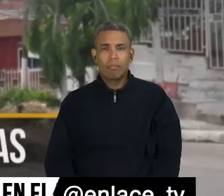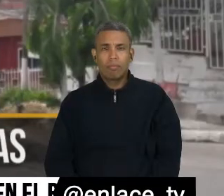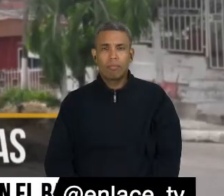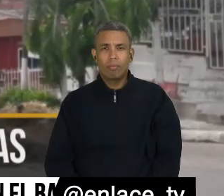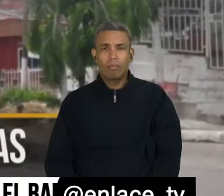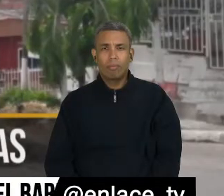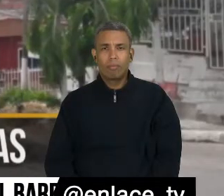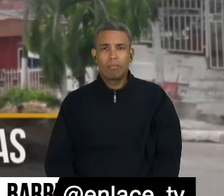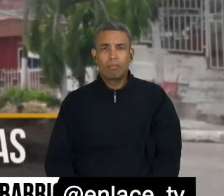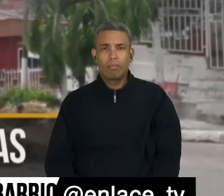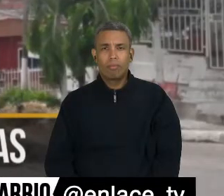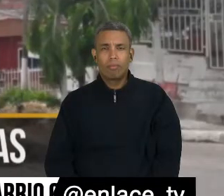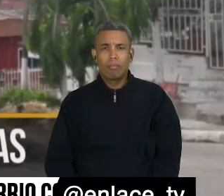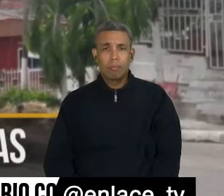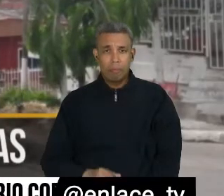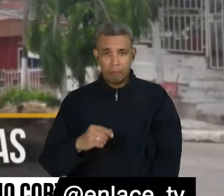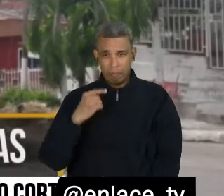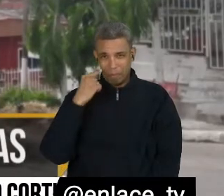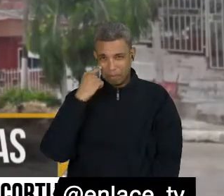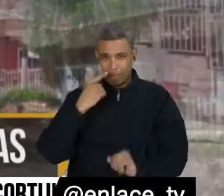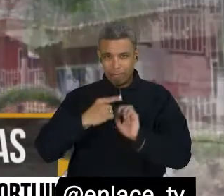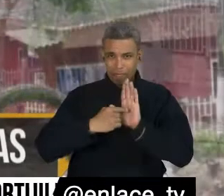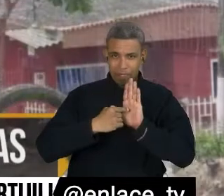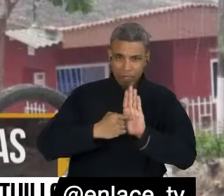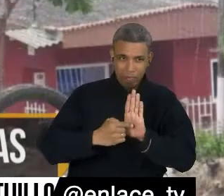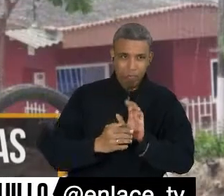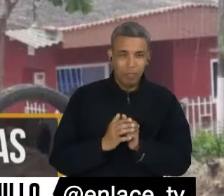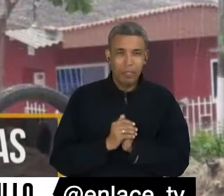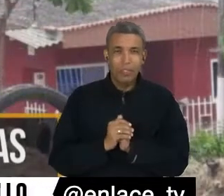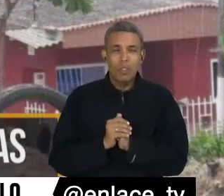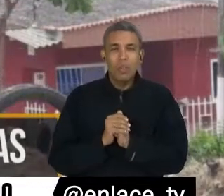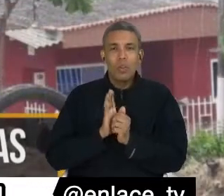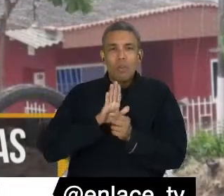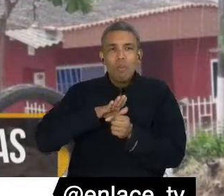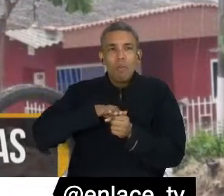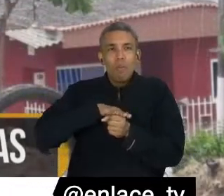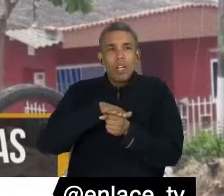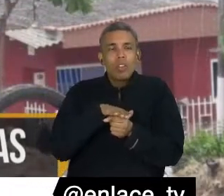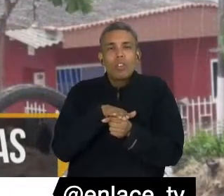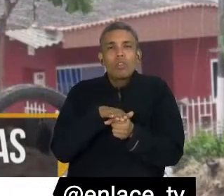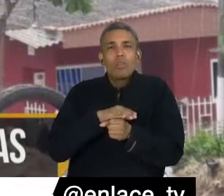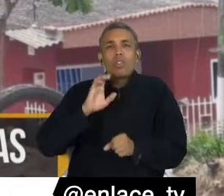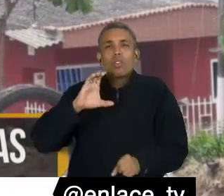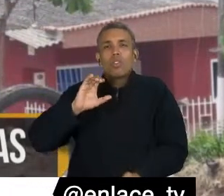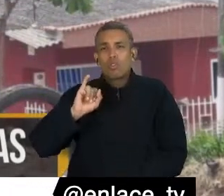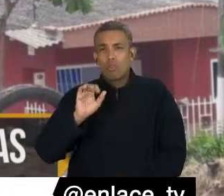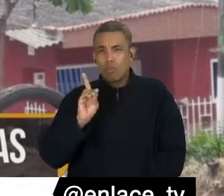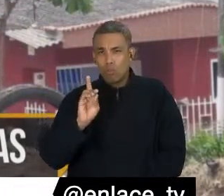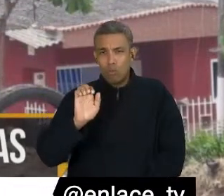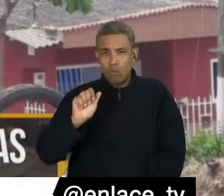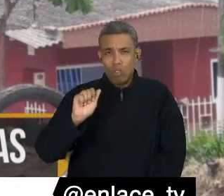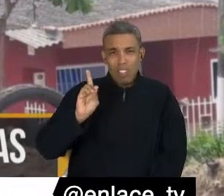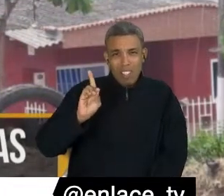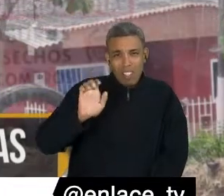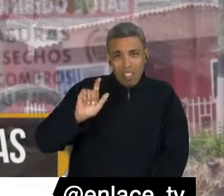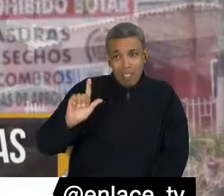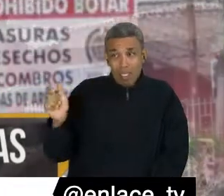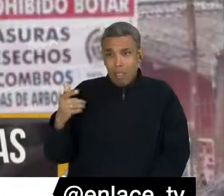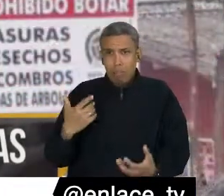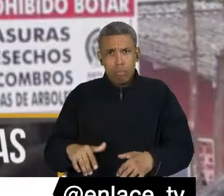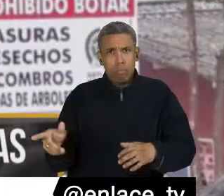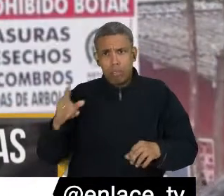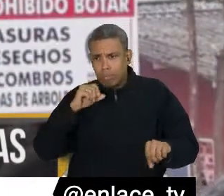Enlace Noticias destacamos hoy la labor que adelanta el presidente de la Junta de Acción Comunal del barrio Ciudadela Pipatón, que trabaja en pro de la recuperación del